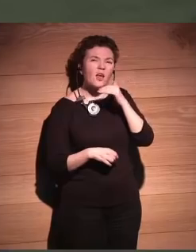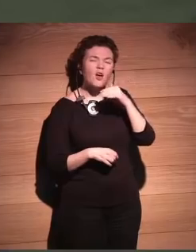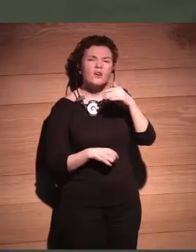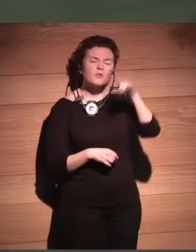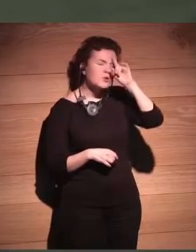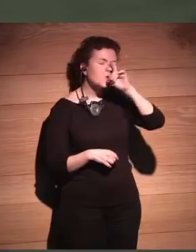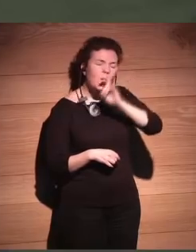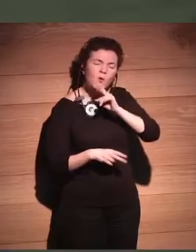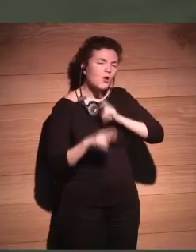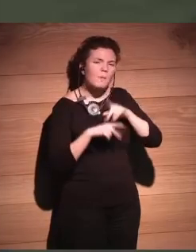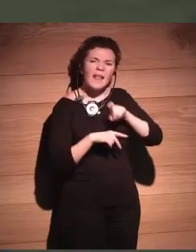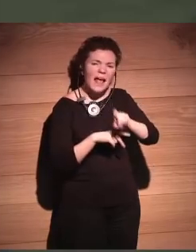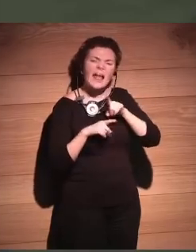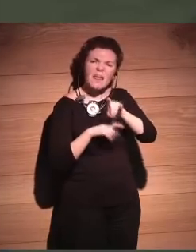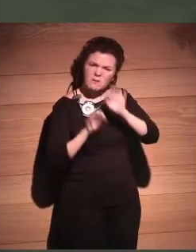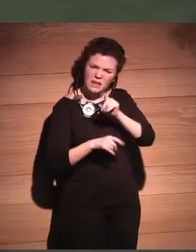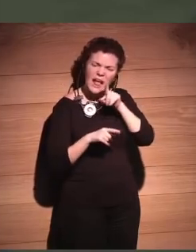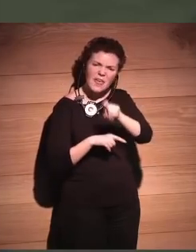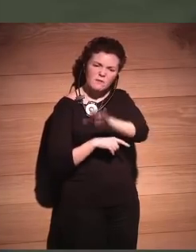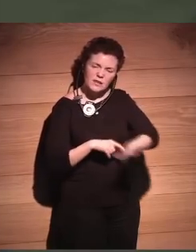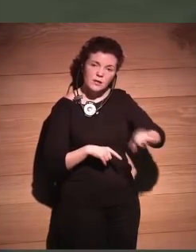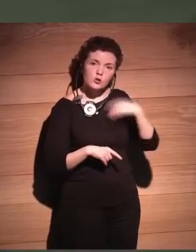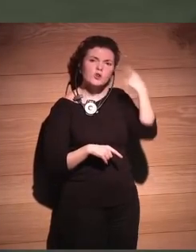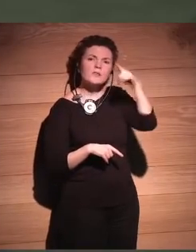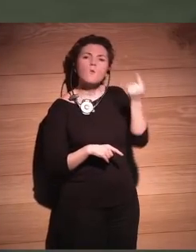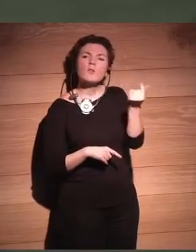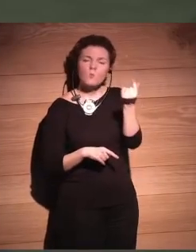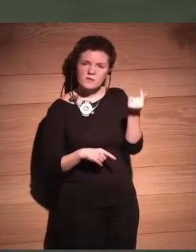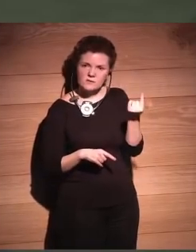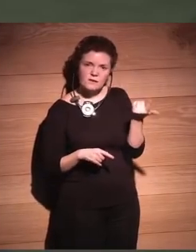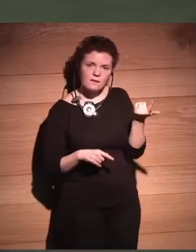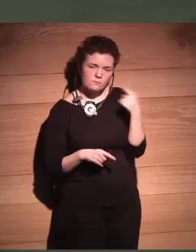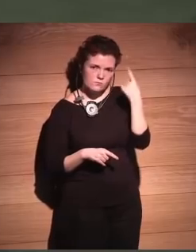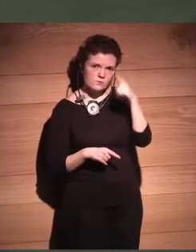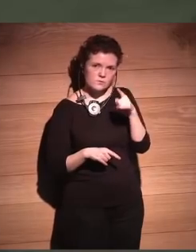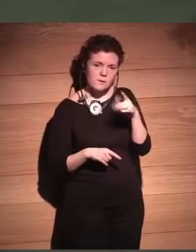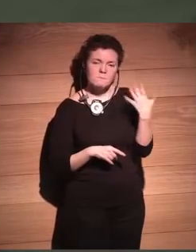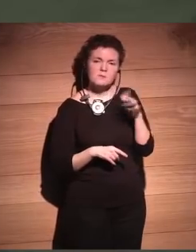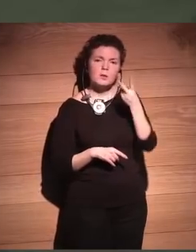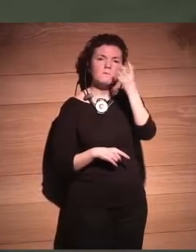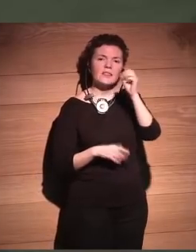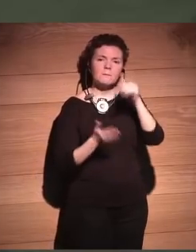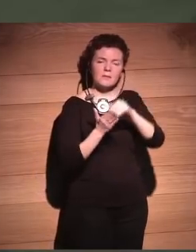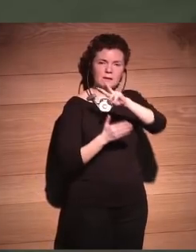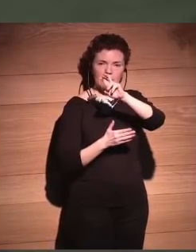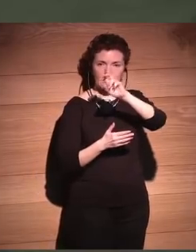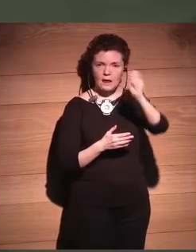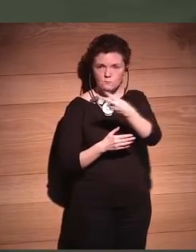o no estoy seguro, pero era cáncer infantil, y yo sé lo que cuesta. Y me cuestan del orden de 20.000 euros.